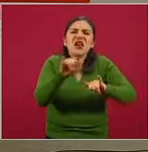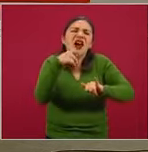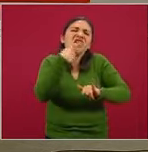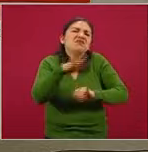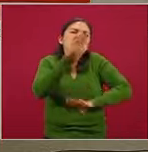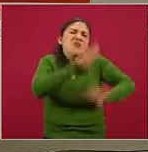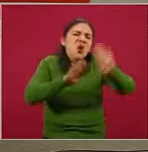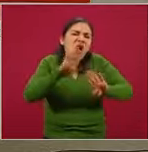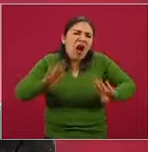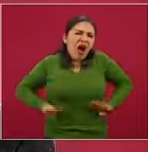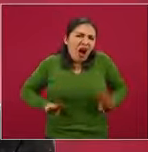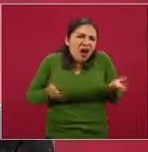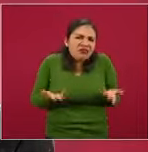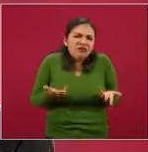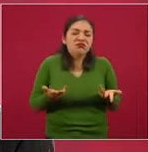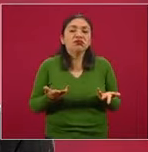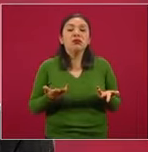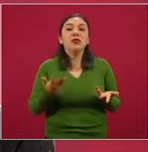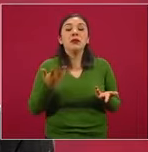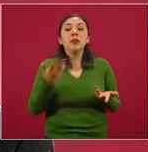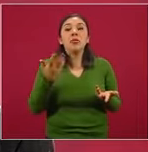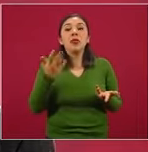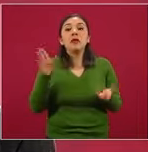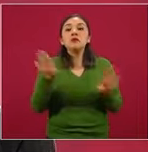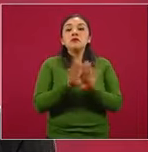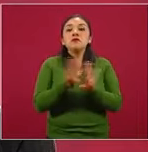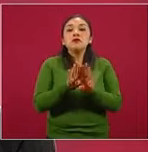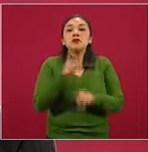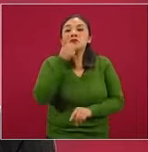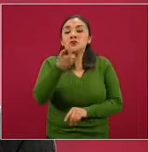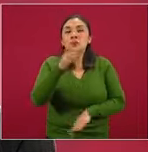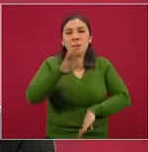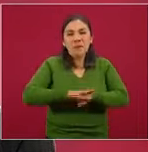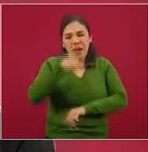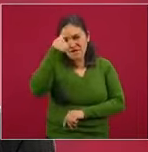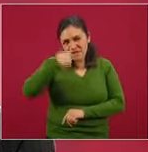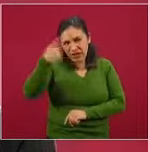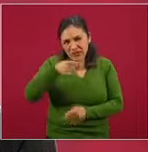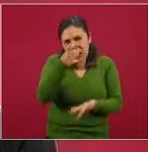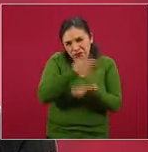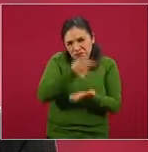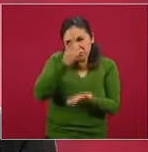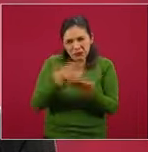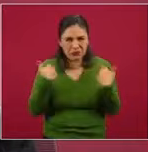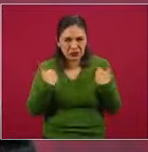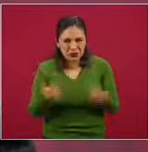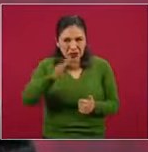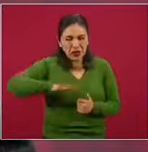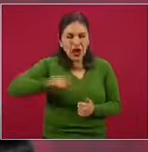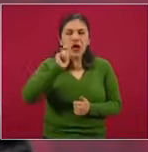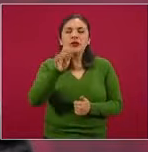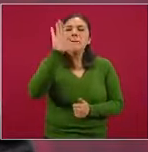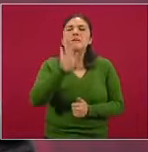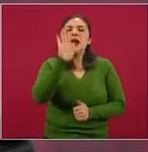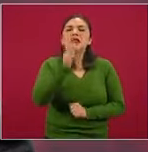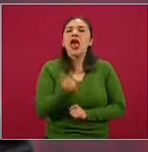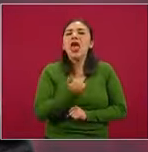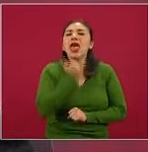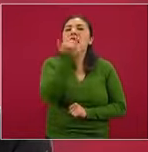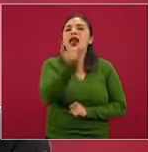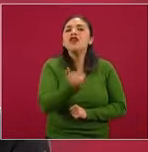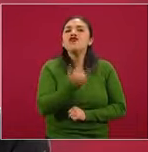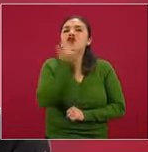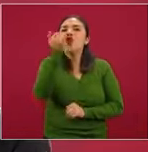y son, podríamos decirlo para fácil identificación del público en general, son como errores en